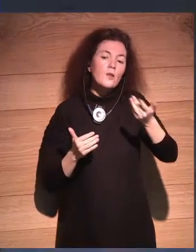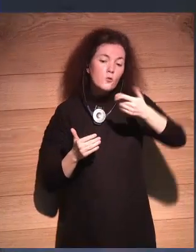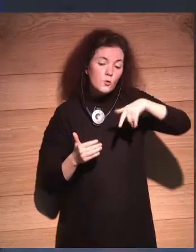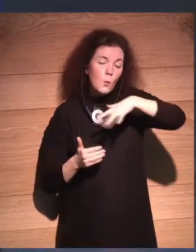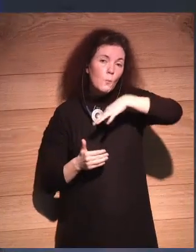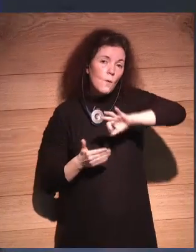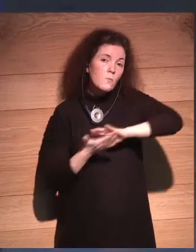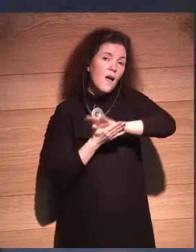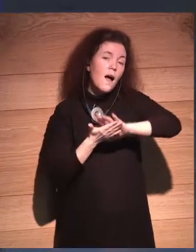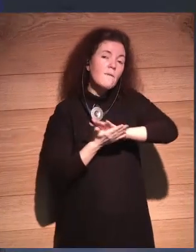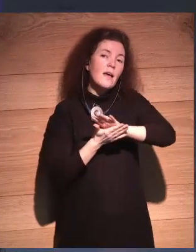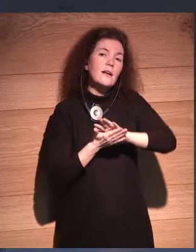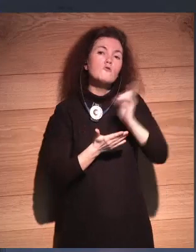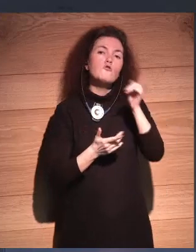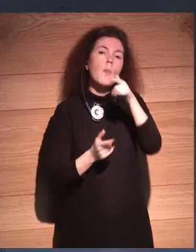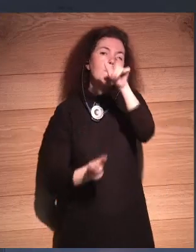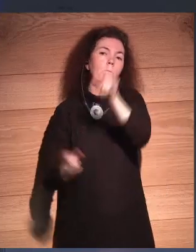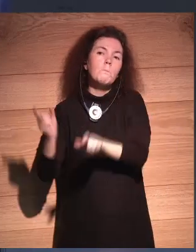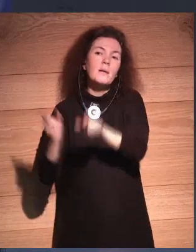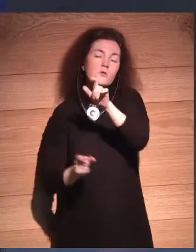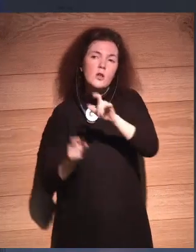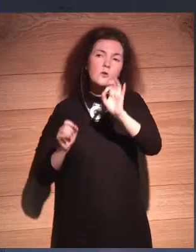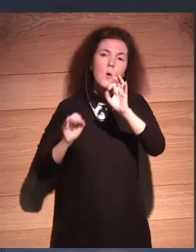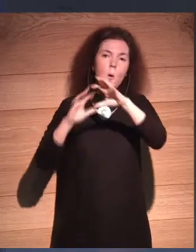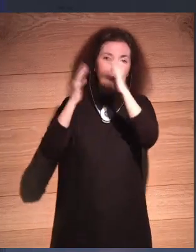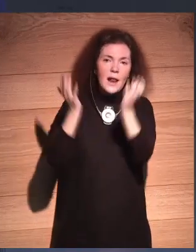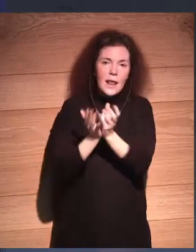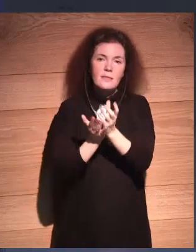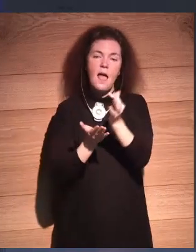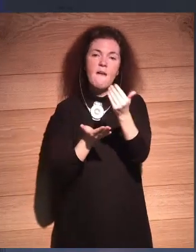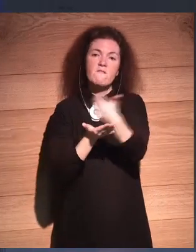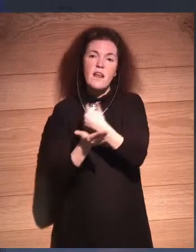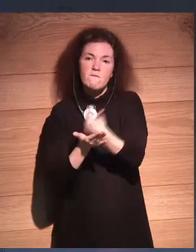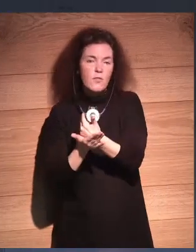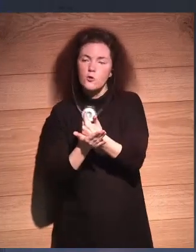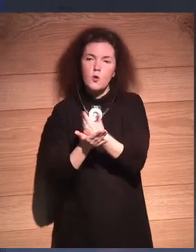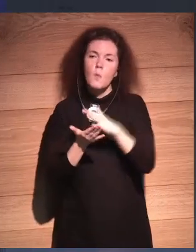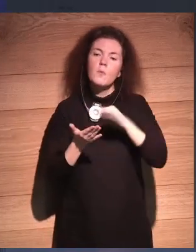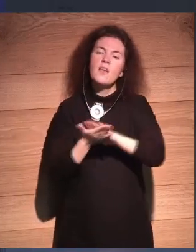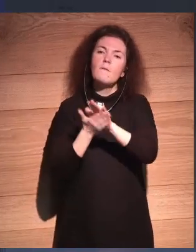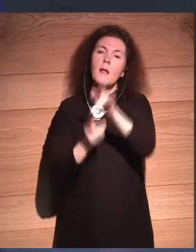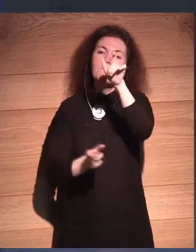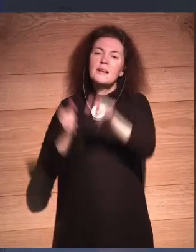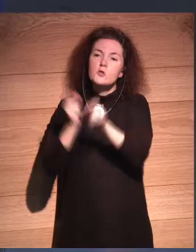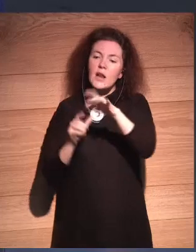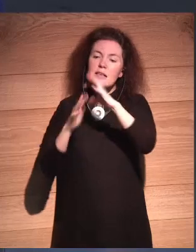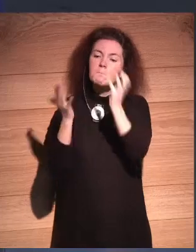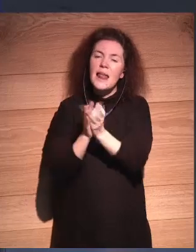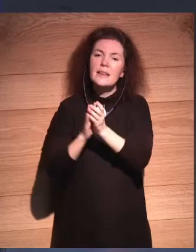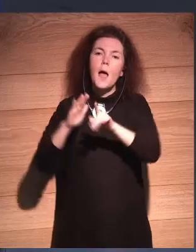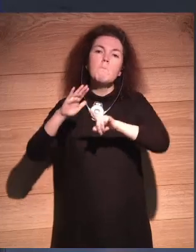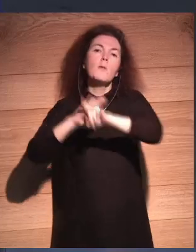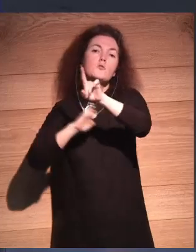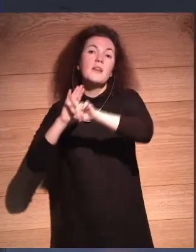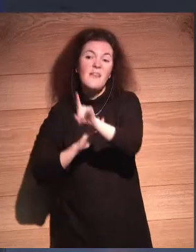podemos hablar de no solo personas, planeta, beneficio, sino personas, planeta, prosperidad. Y esto va a ser